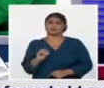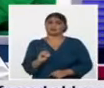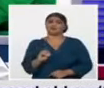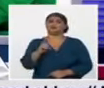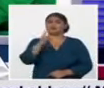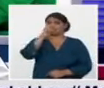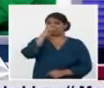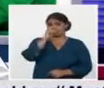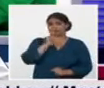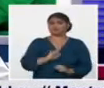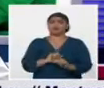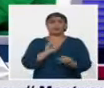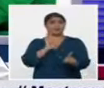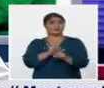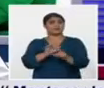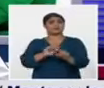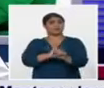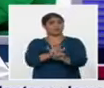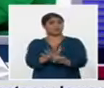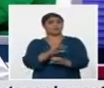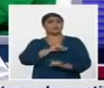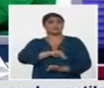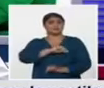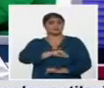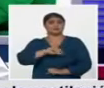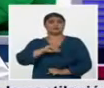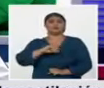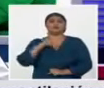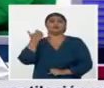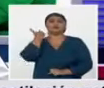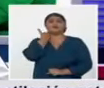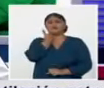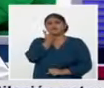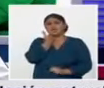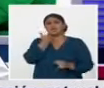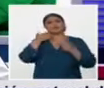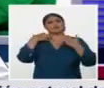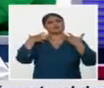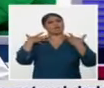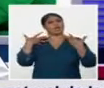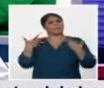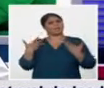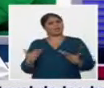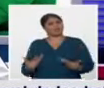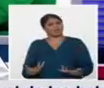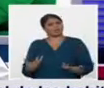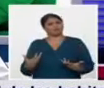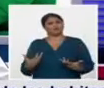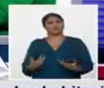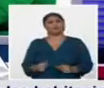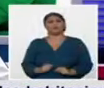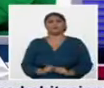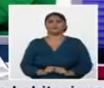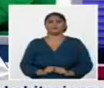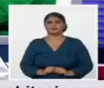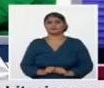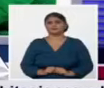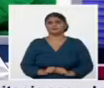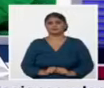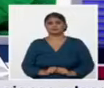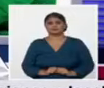inicialmente con fiebre y malestar general, que igualmente tuvo una evolución con algunas complicaciones. También